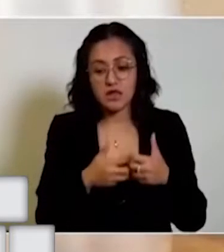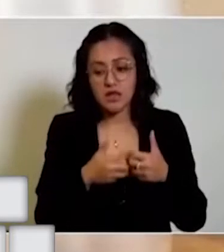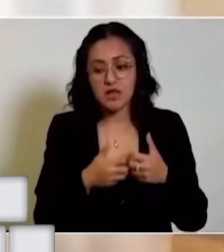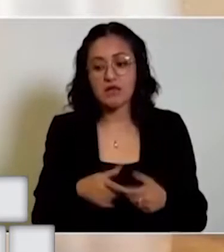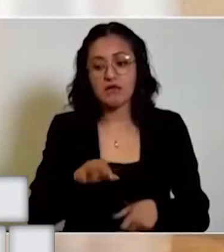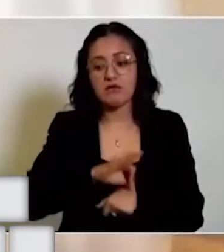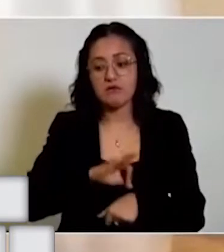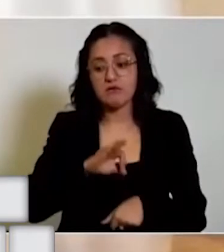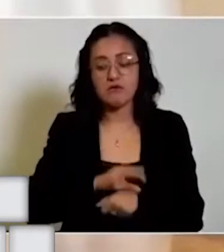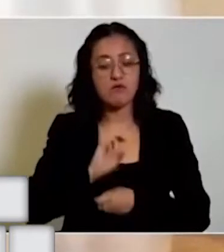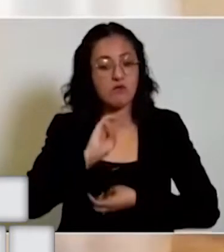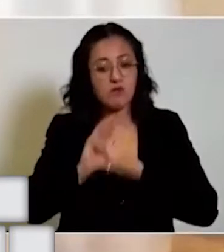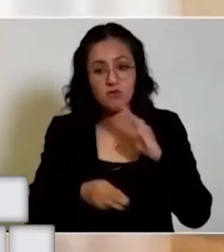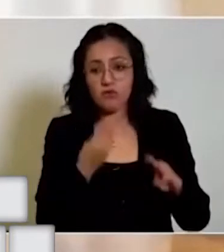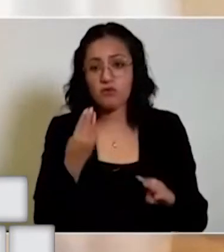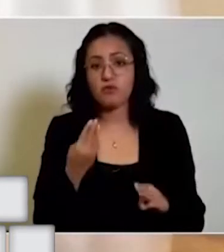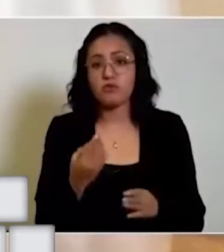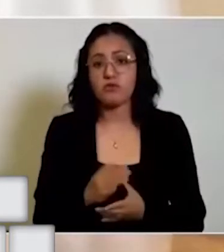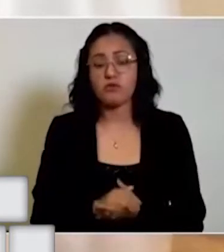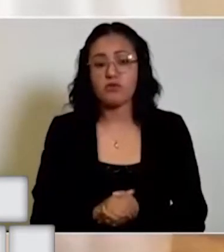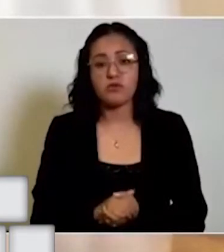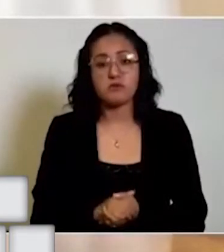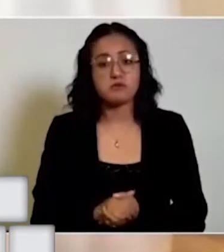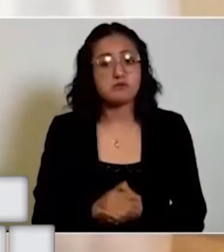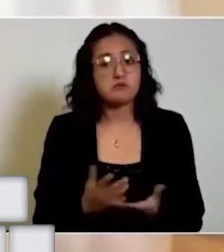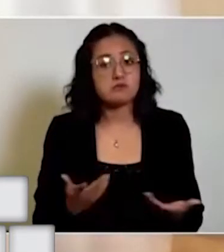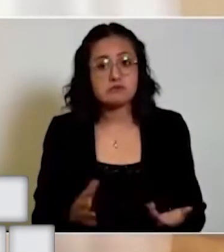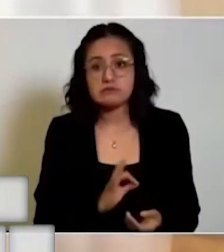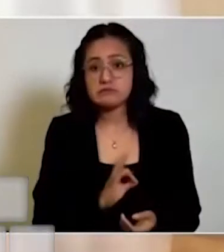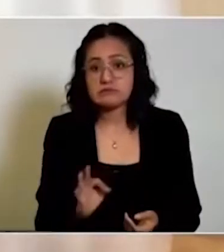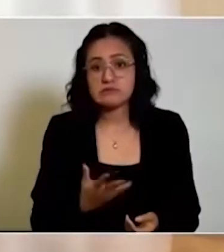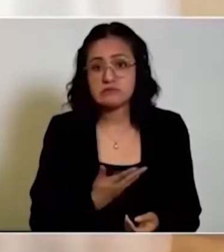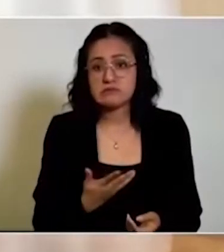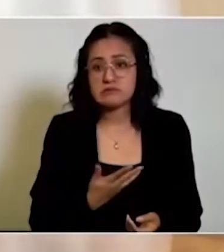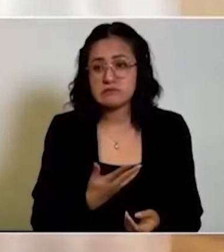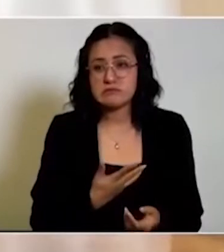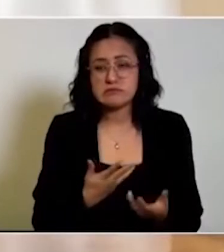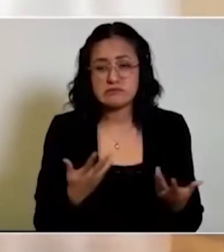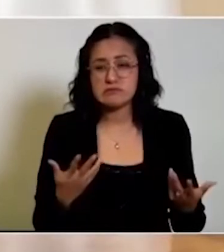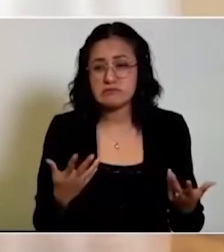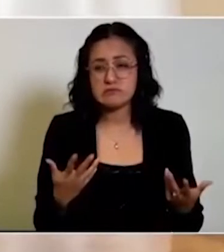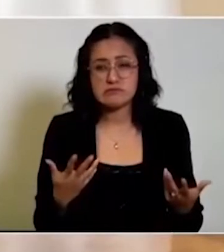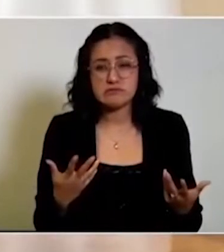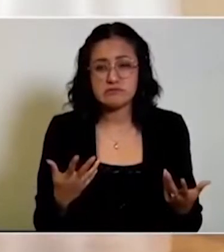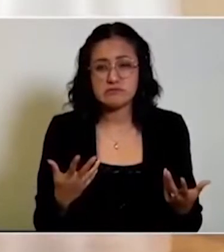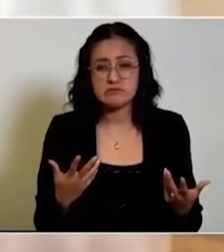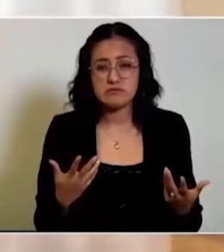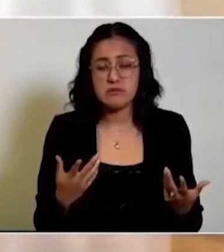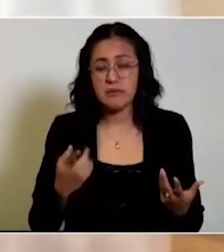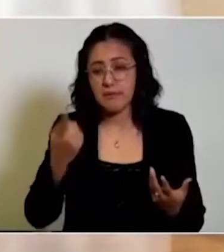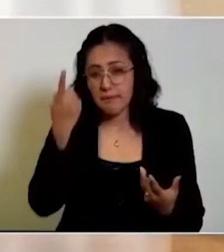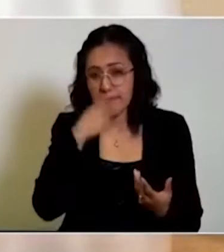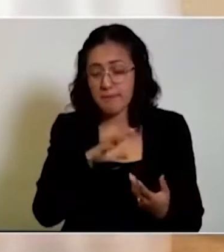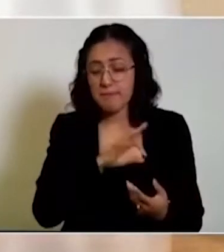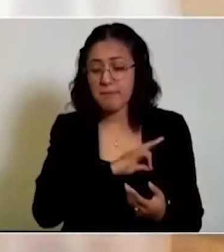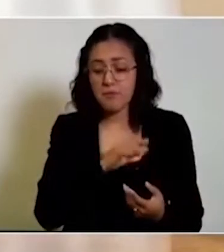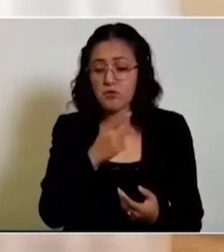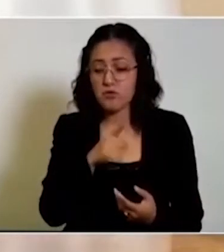del mundo para poder tener alcance a las vacunas